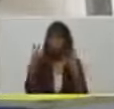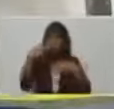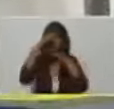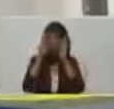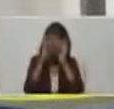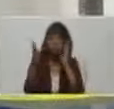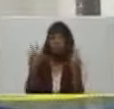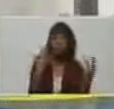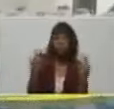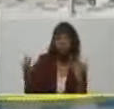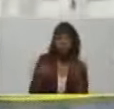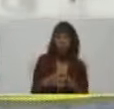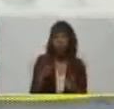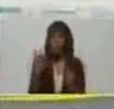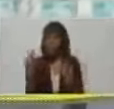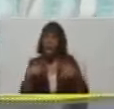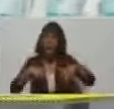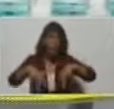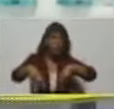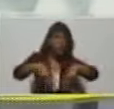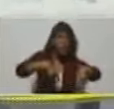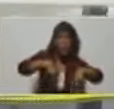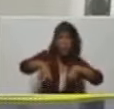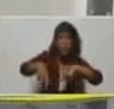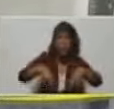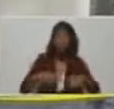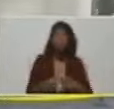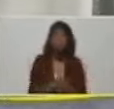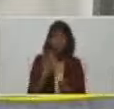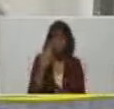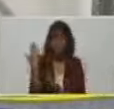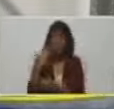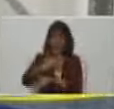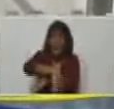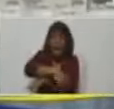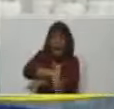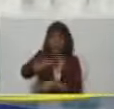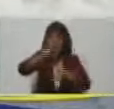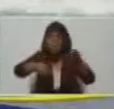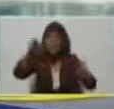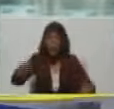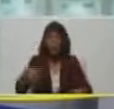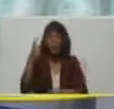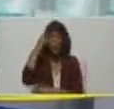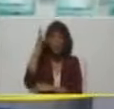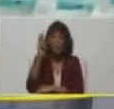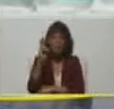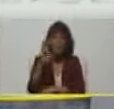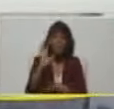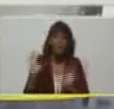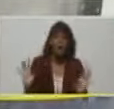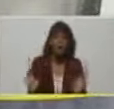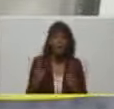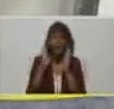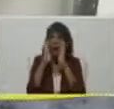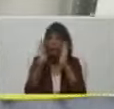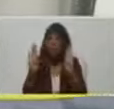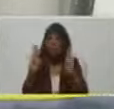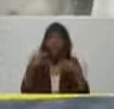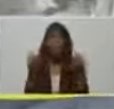atendiéndolos, caminando en la calle la gente, un viernes.